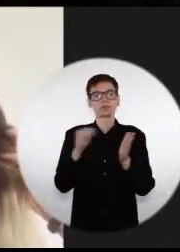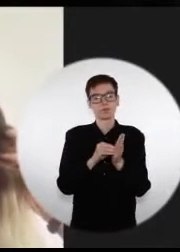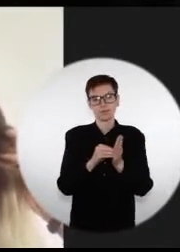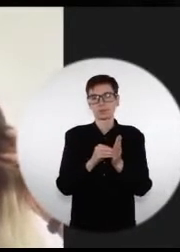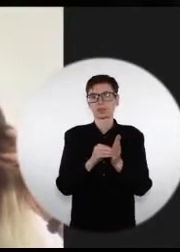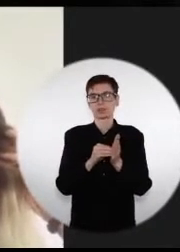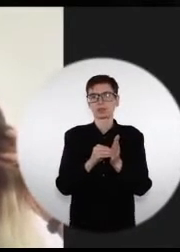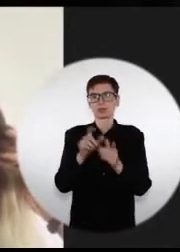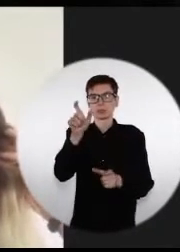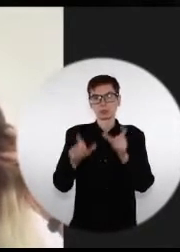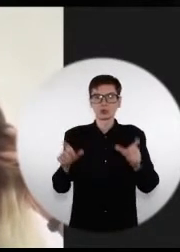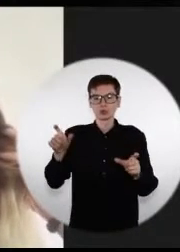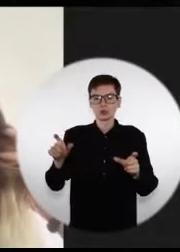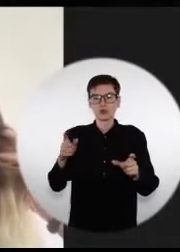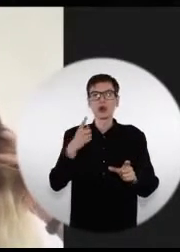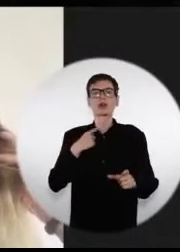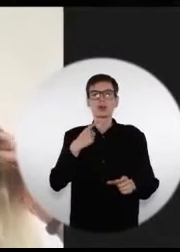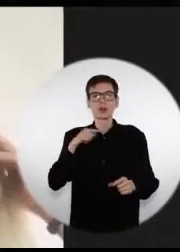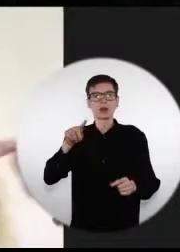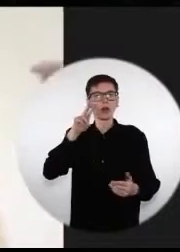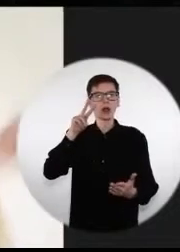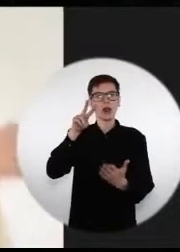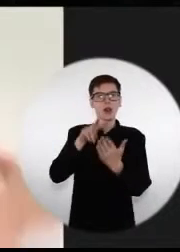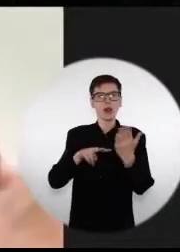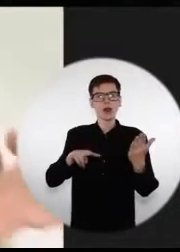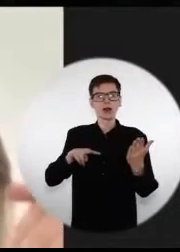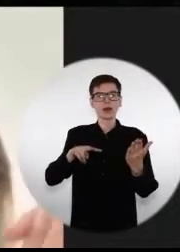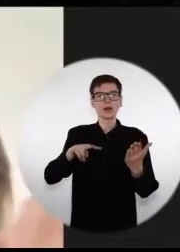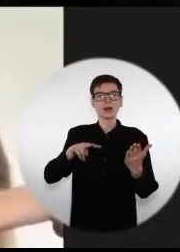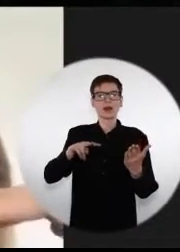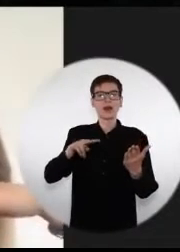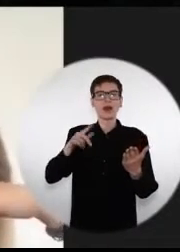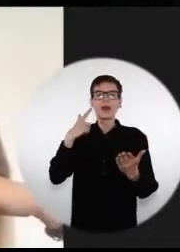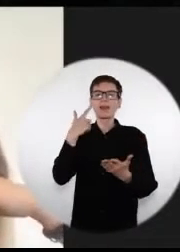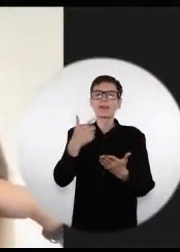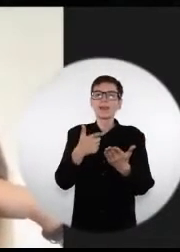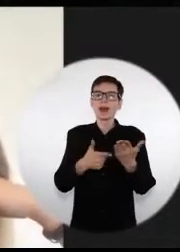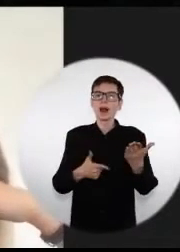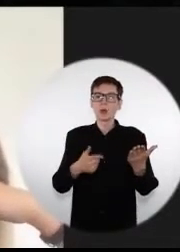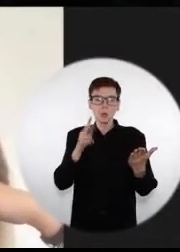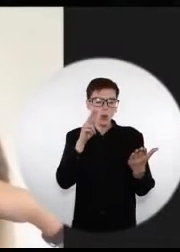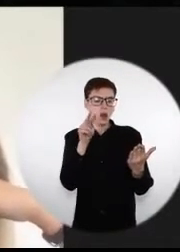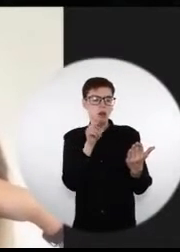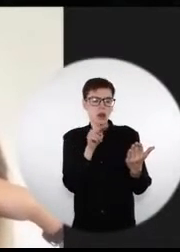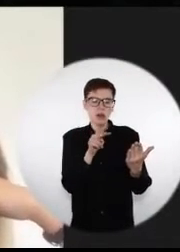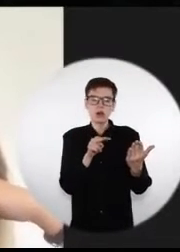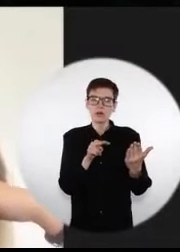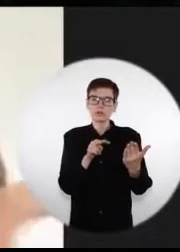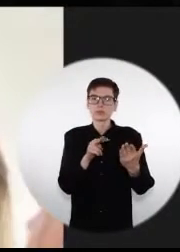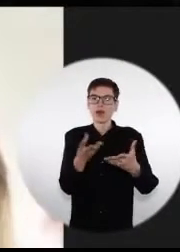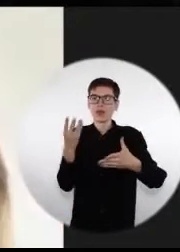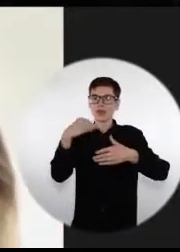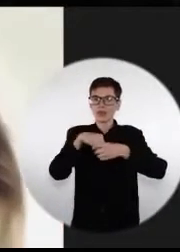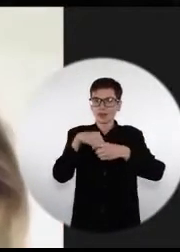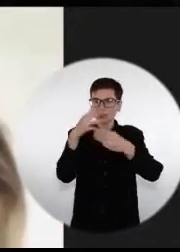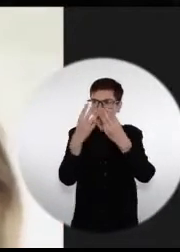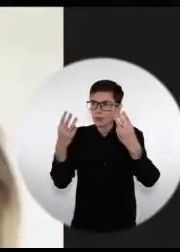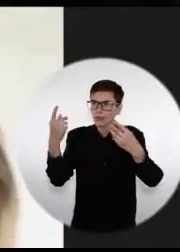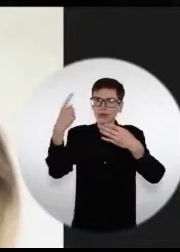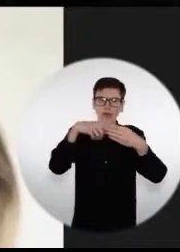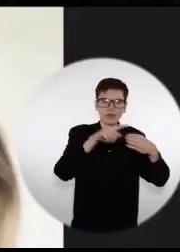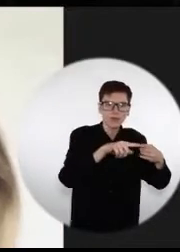entonces yo creo que ya existe un pequeño avance de personas que están haciendo iniciativa de leer